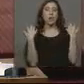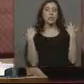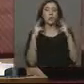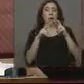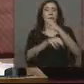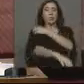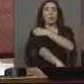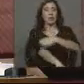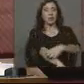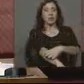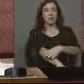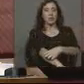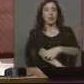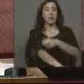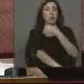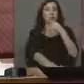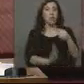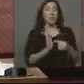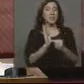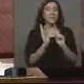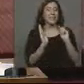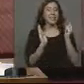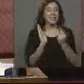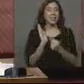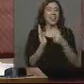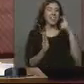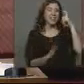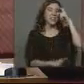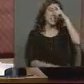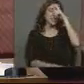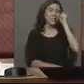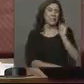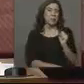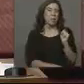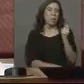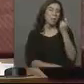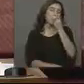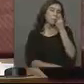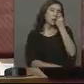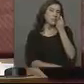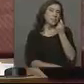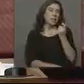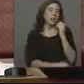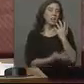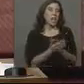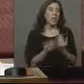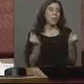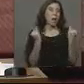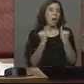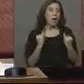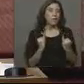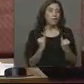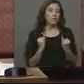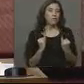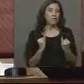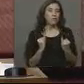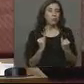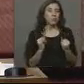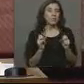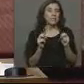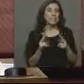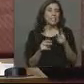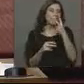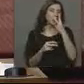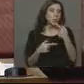regional según se plantea genéricamente difícilmente se puede suponer que se tendrá un mecanismo exento de una